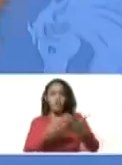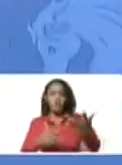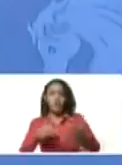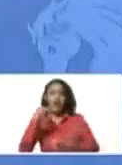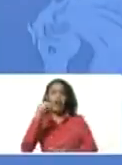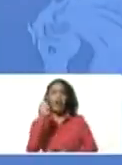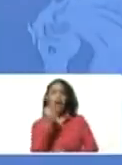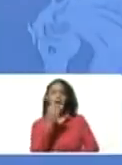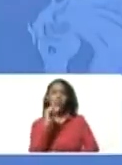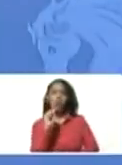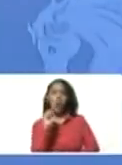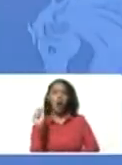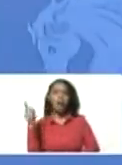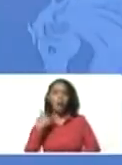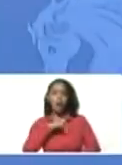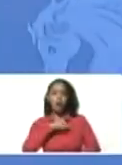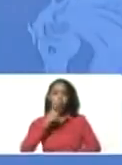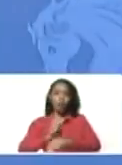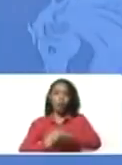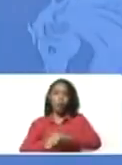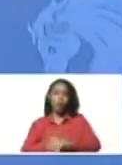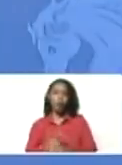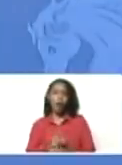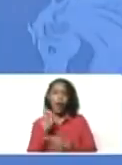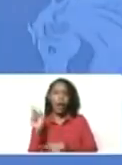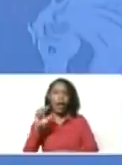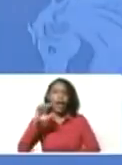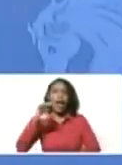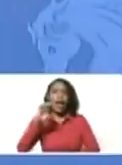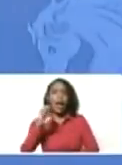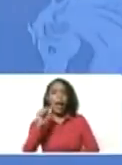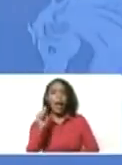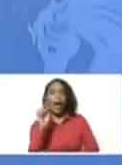Nasoa. Fue el Aquiles Nasoa de nuestro tiempo, Earle.